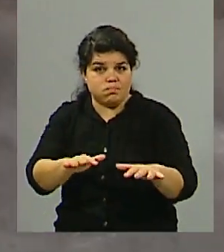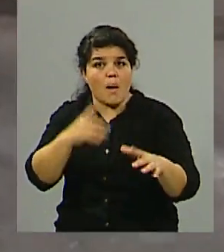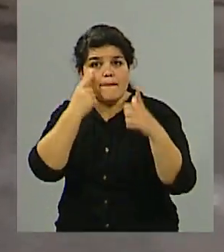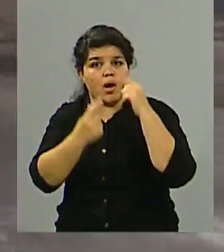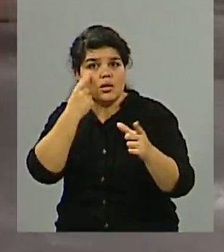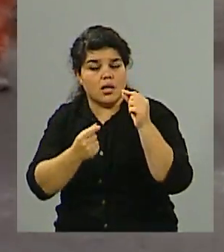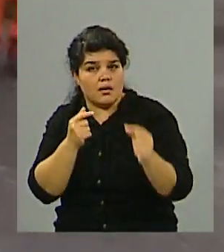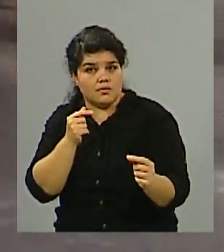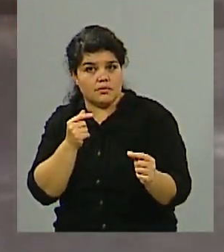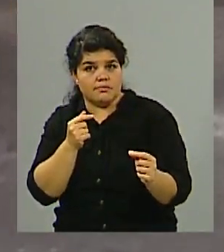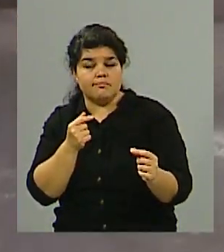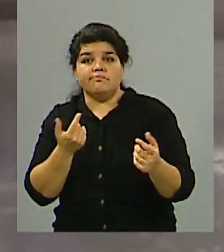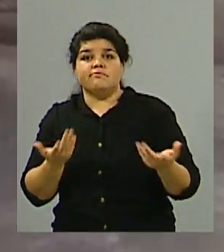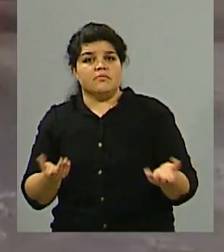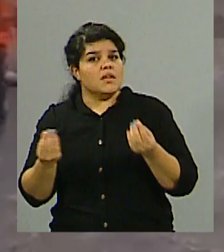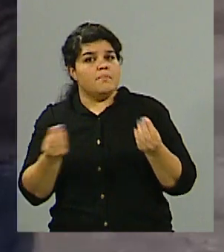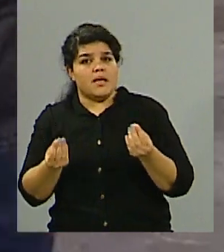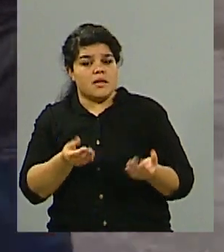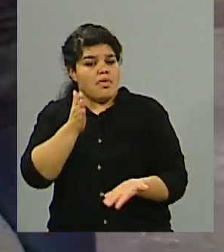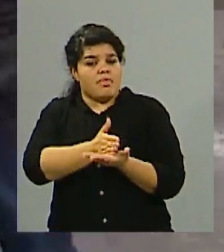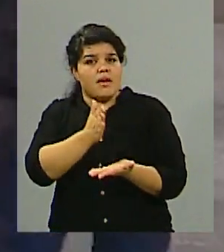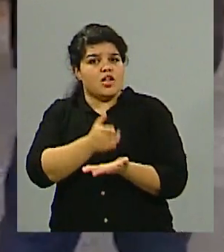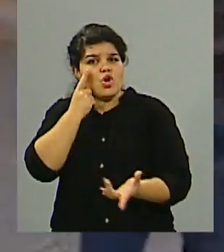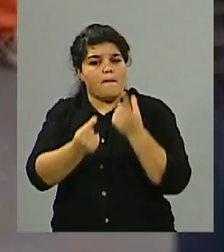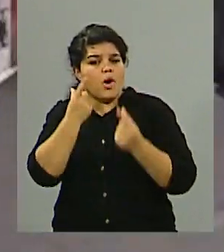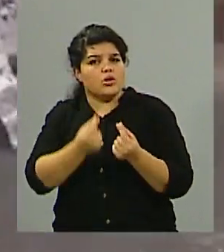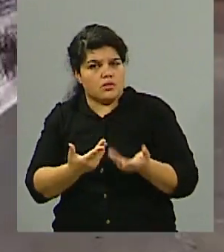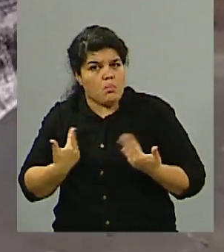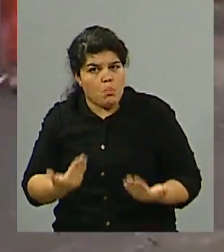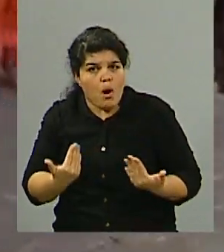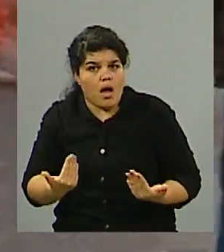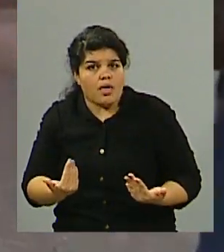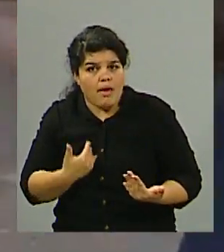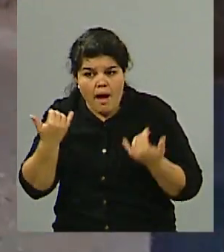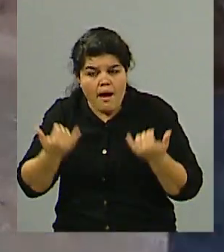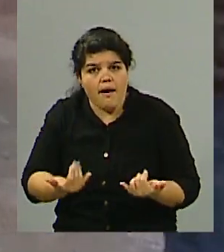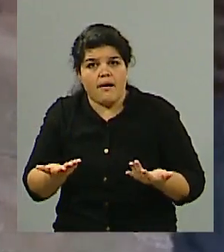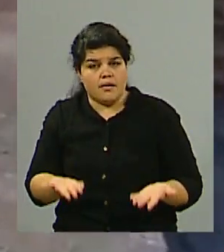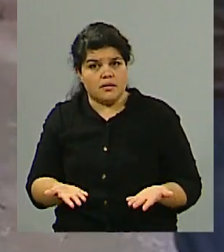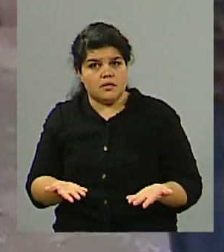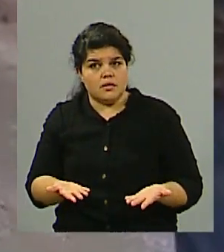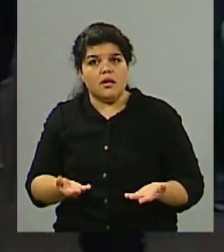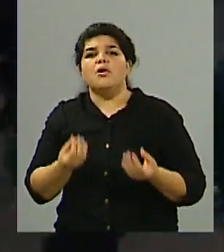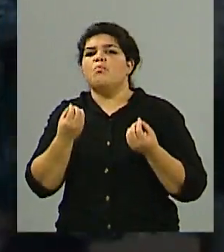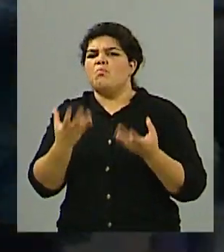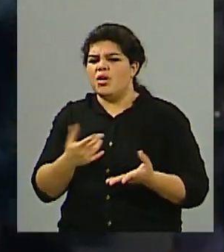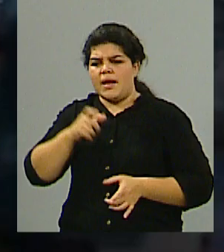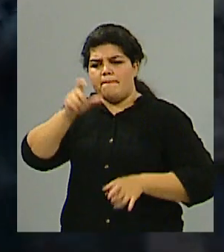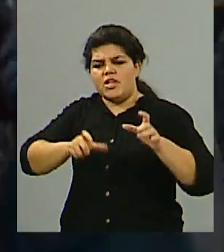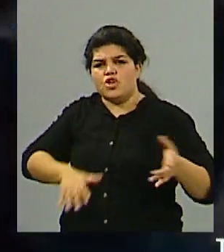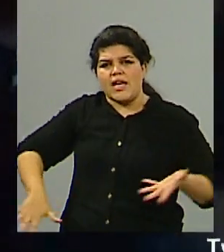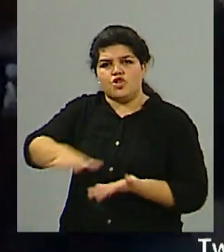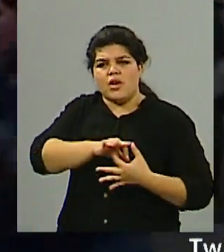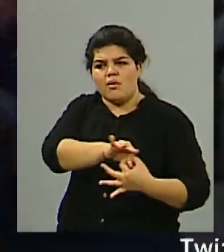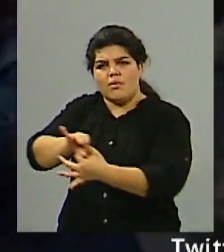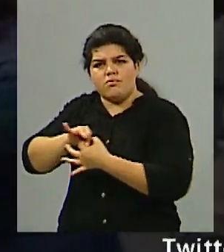Entonces, el derecho a la protesta existe, pero sobre todo hay que tener en cuenta por qué se llega a este punto también. No es por